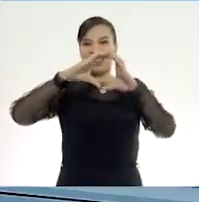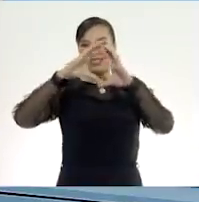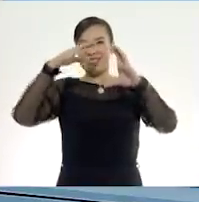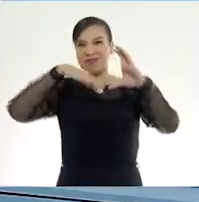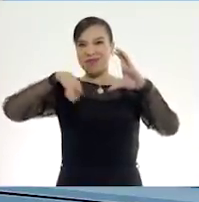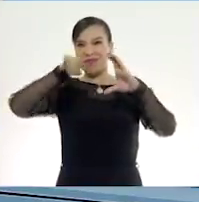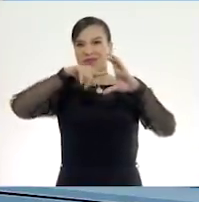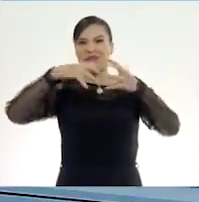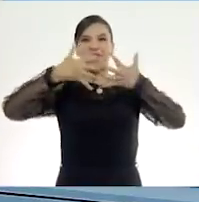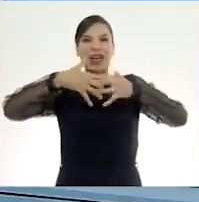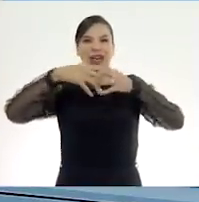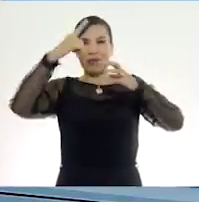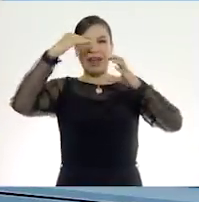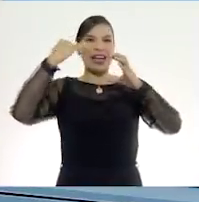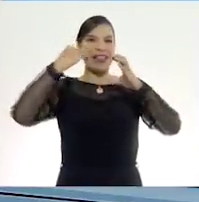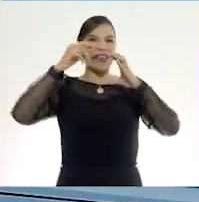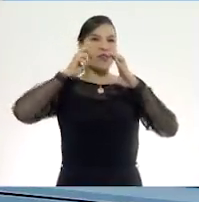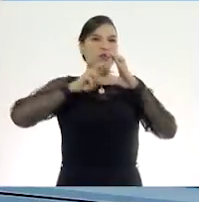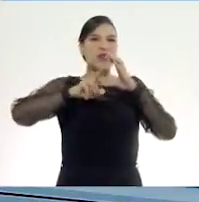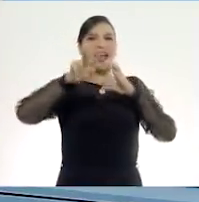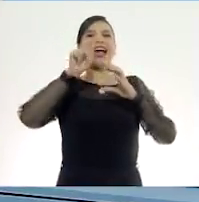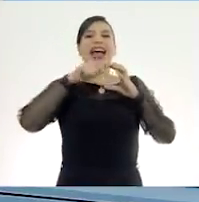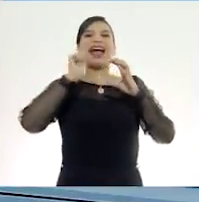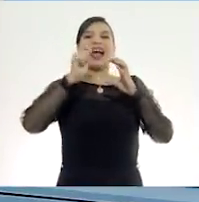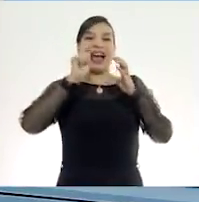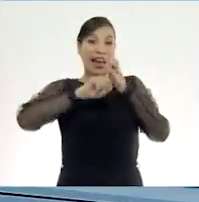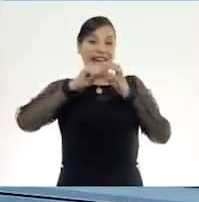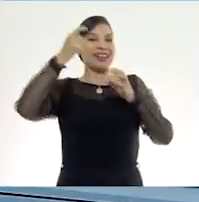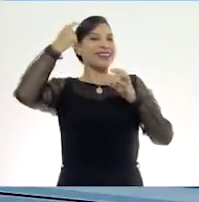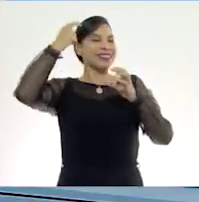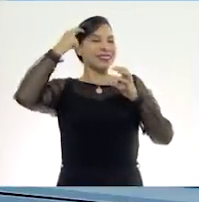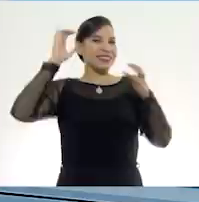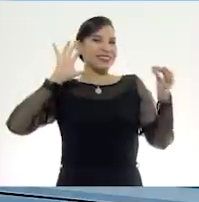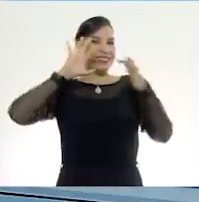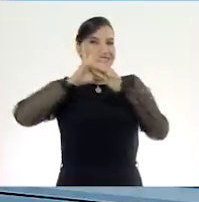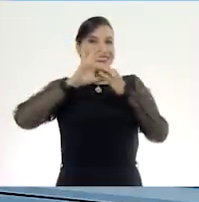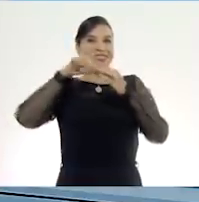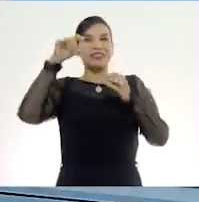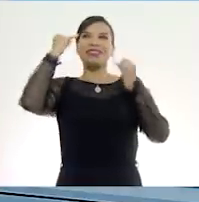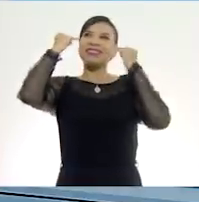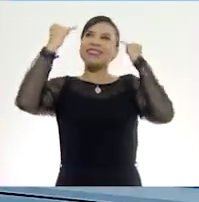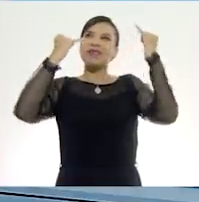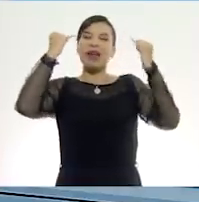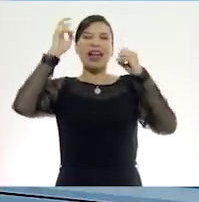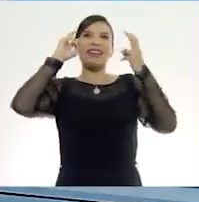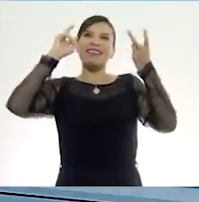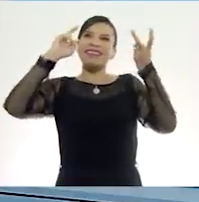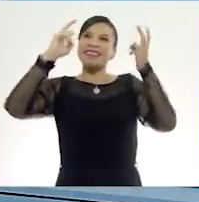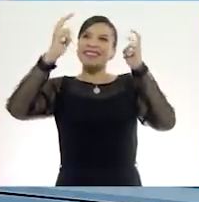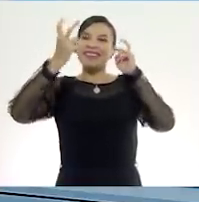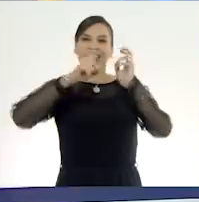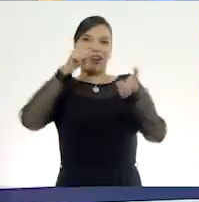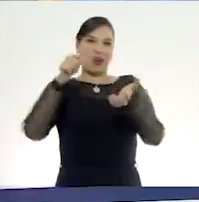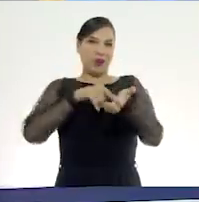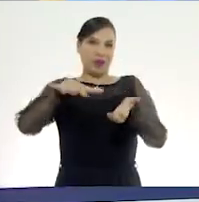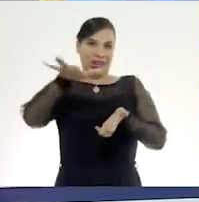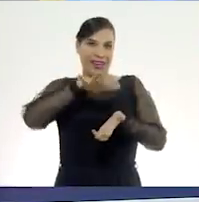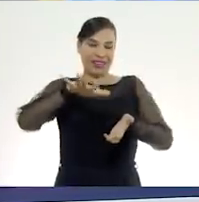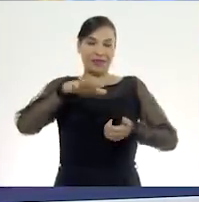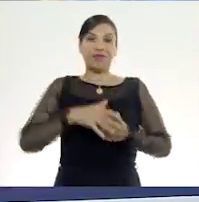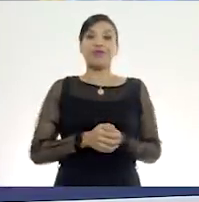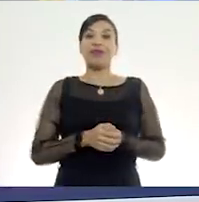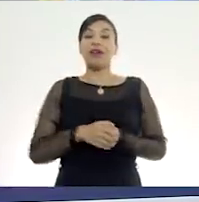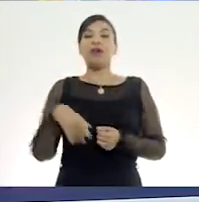encuentra aquí, que es nuestra imaginación. Vamos todos a cerrar los ojos y vamos a transportarnos a ese lugar.